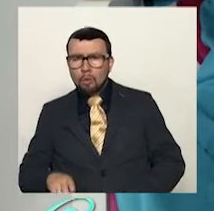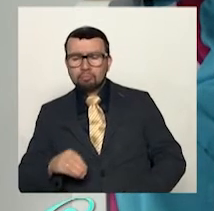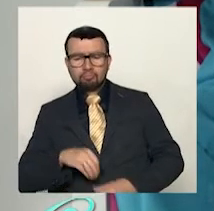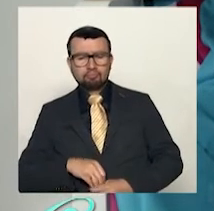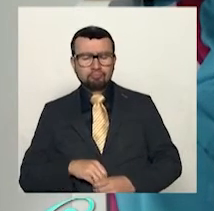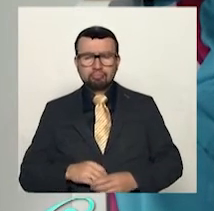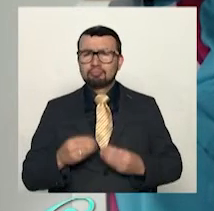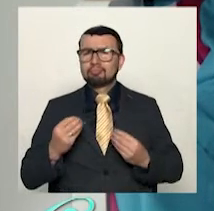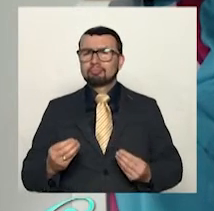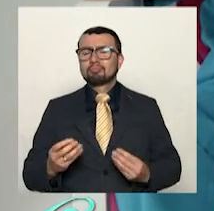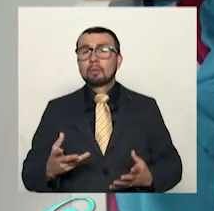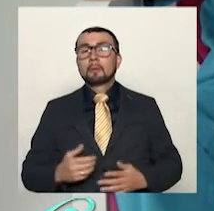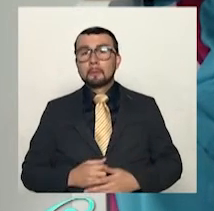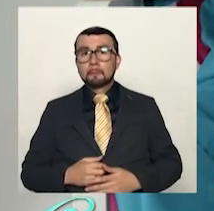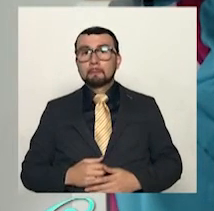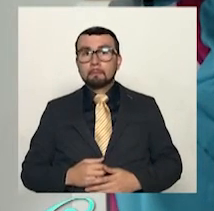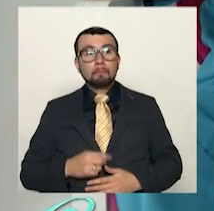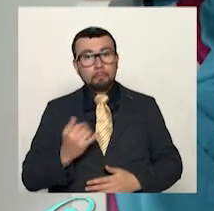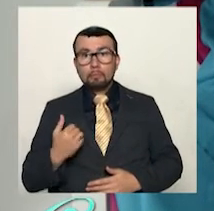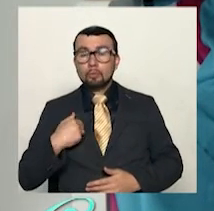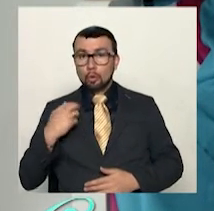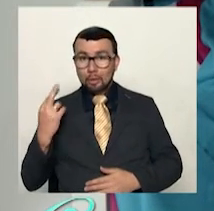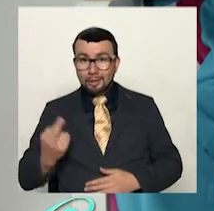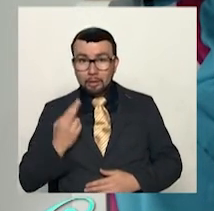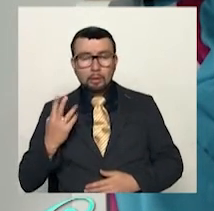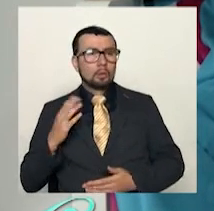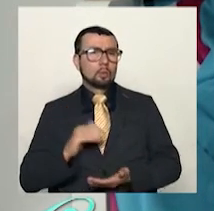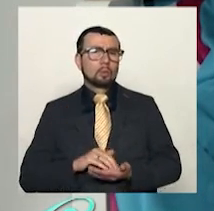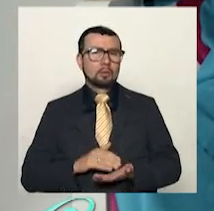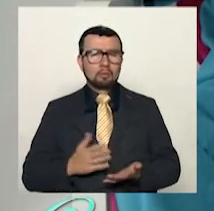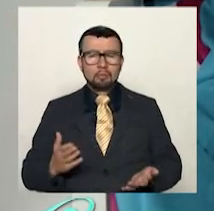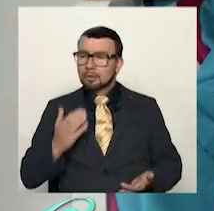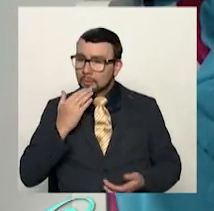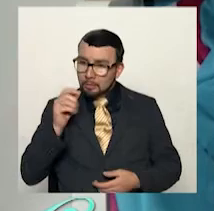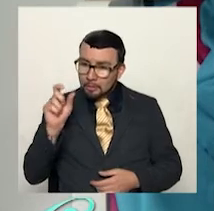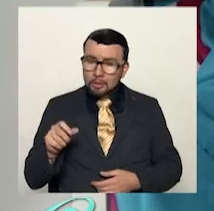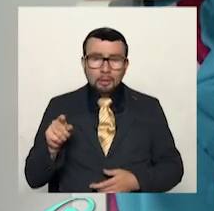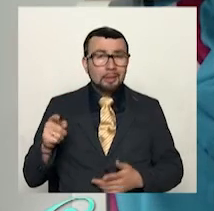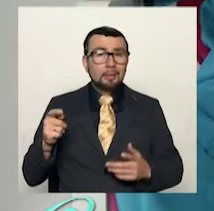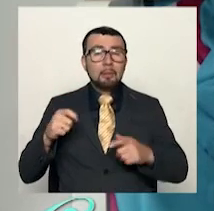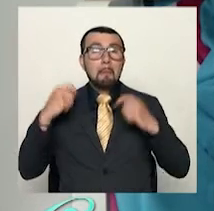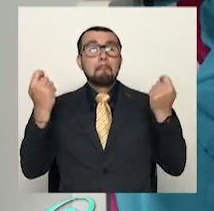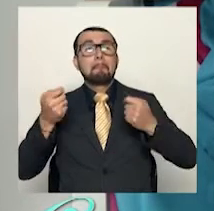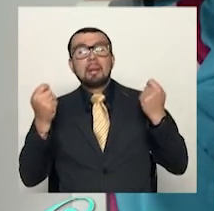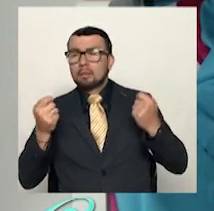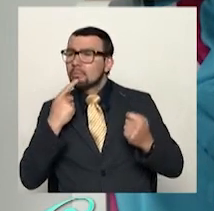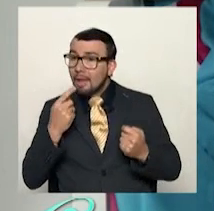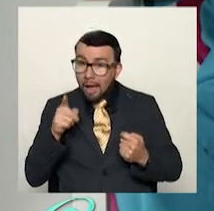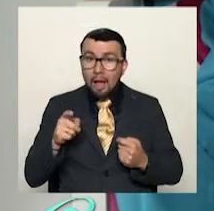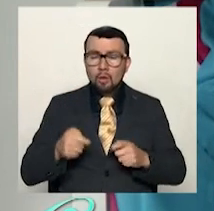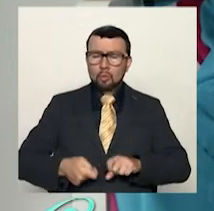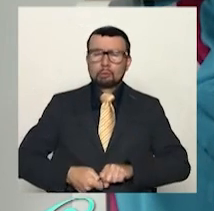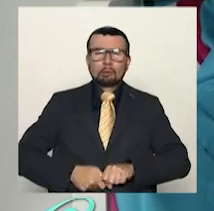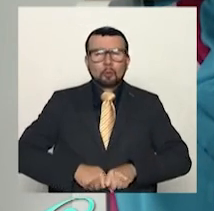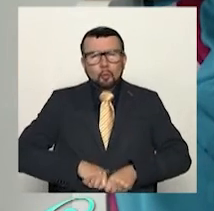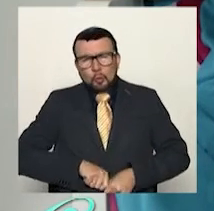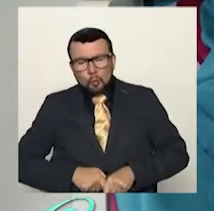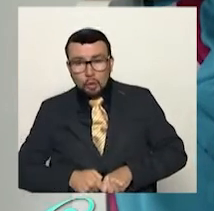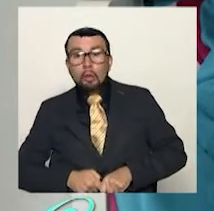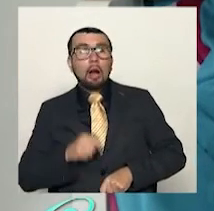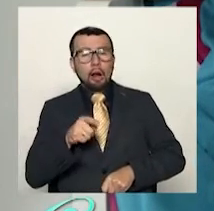de parásitos. Y entonces vuelvo y repito, sale un comercial diciendo, para el cólico abdominal,